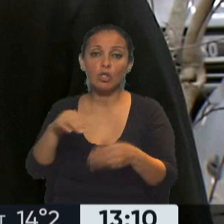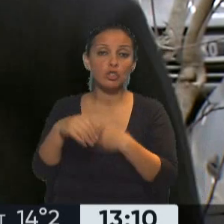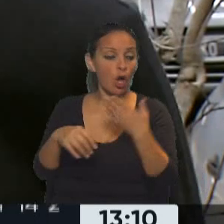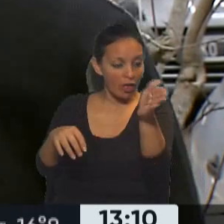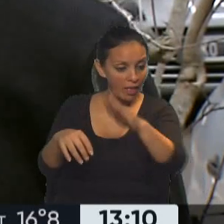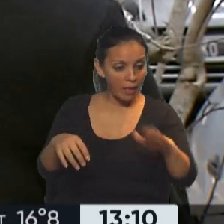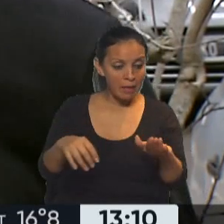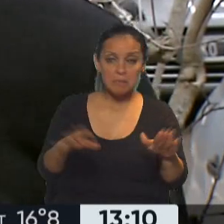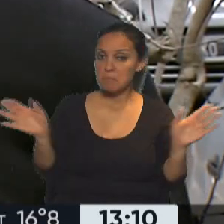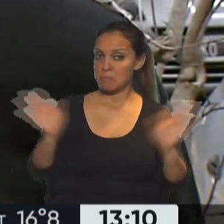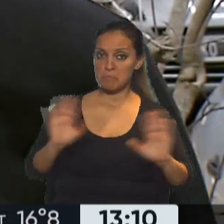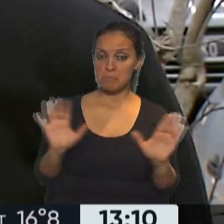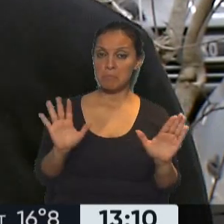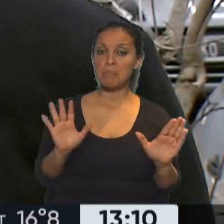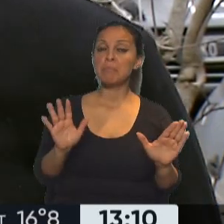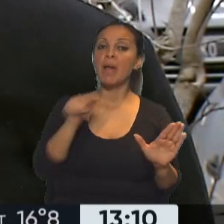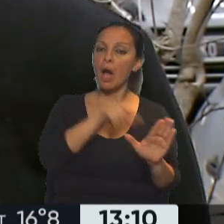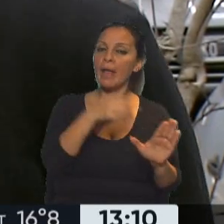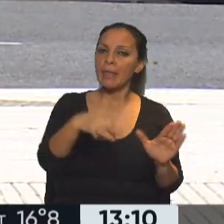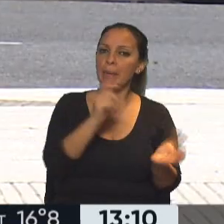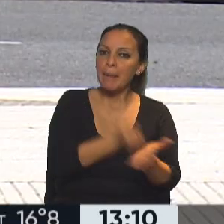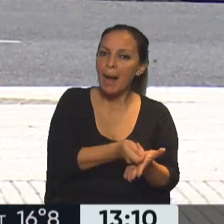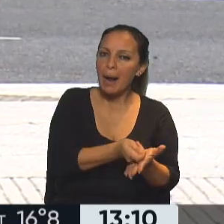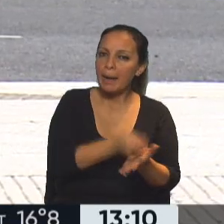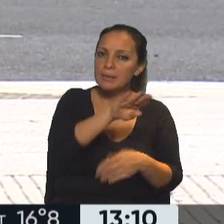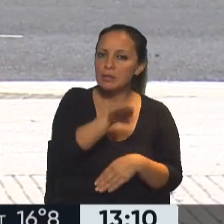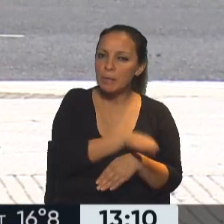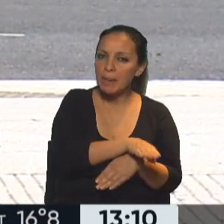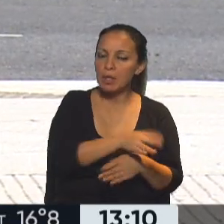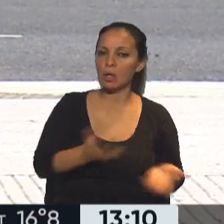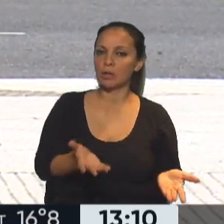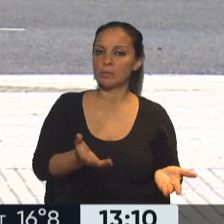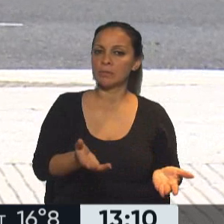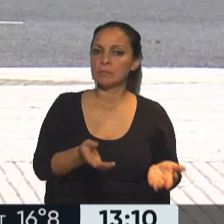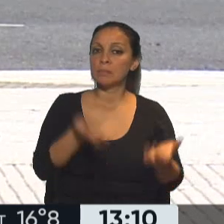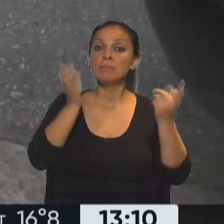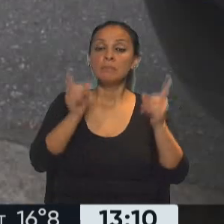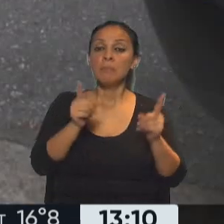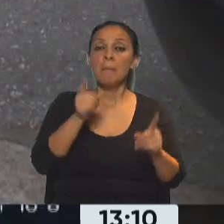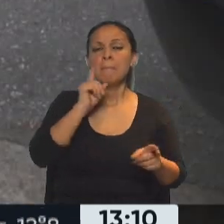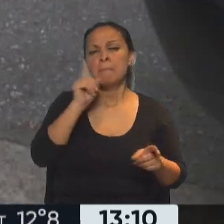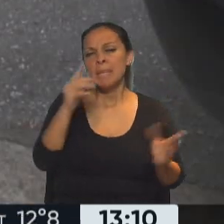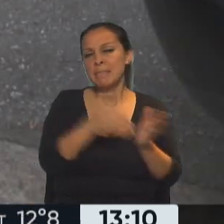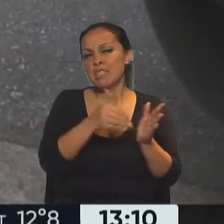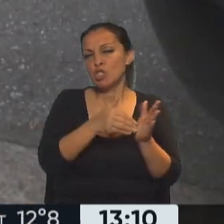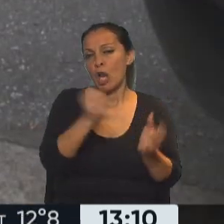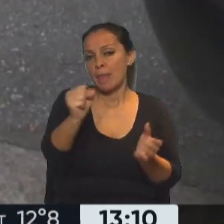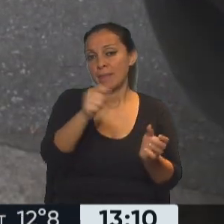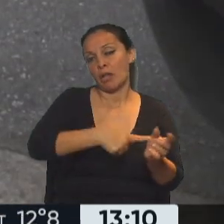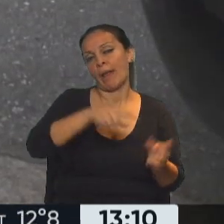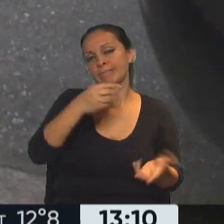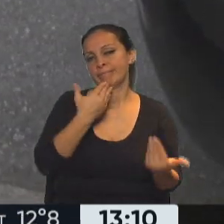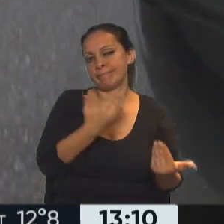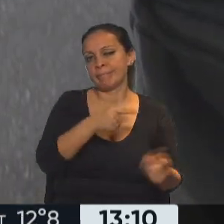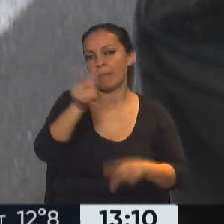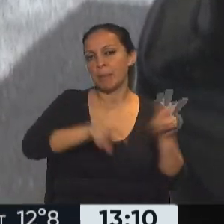haya una necesidad ni un reclamo de la población, ahora va a tener que pagar. En un momento donde esos miles de millones de pesos que se va a llevar esta nueva contratación